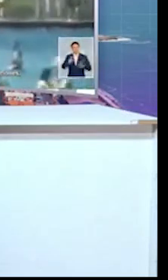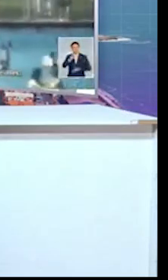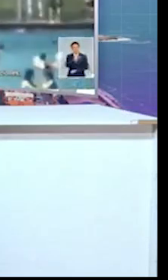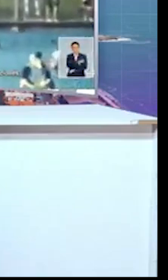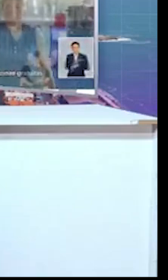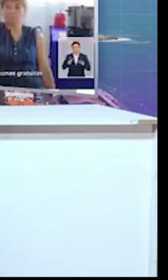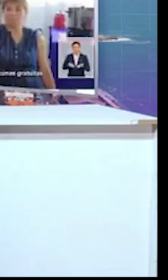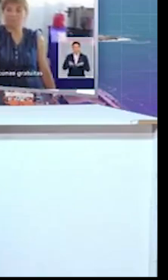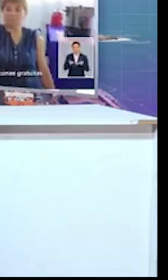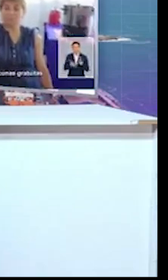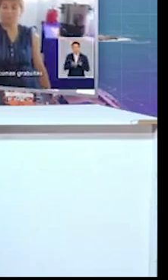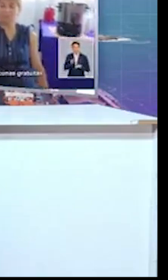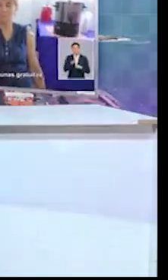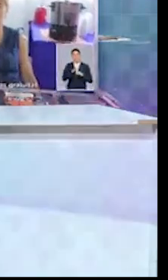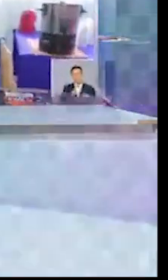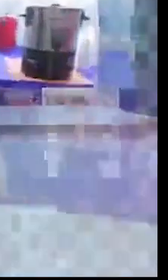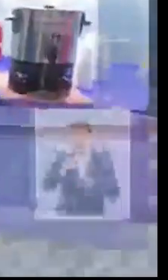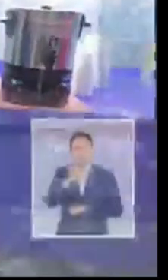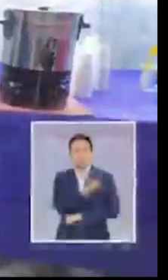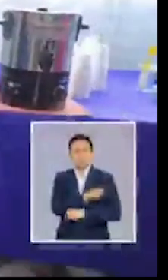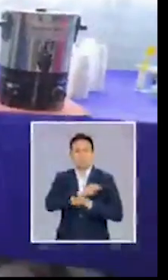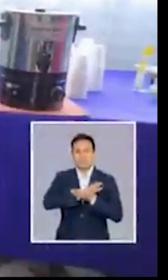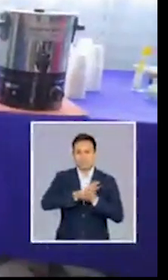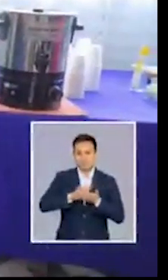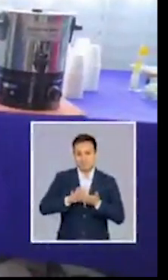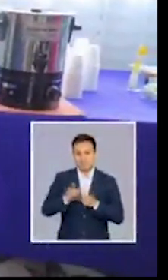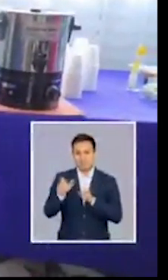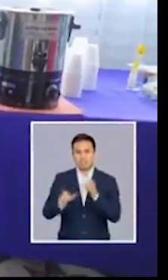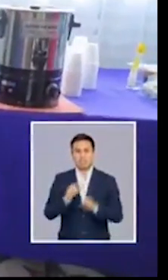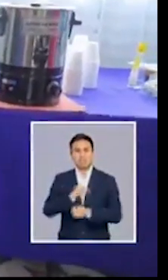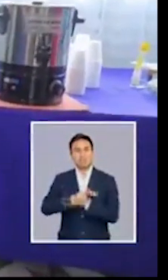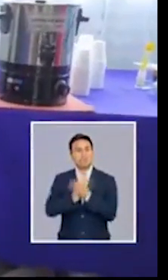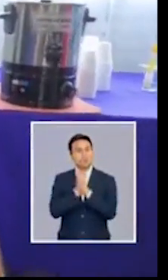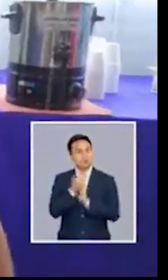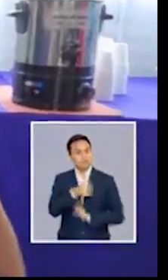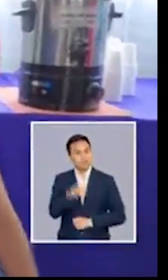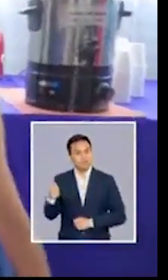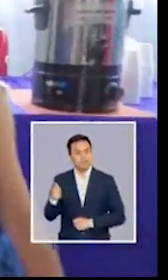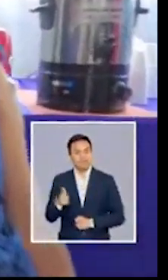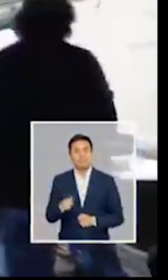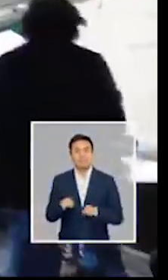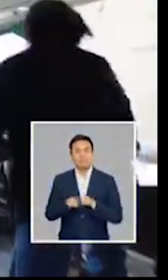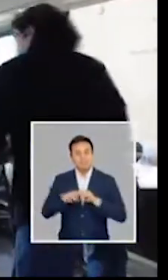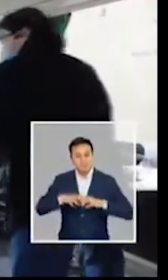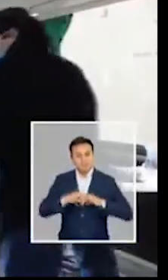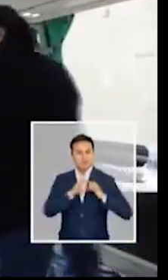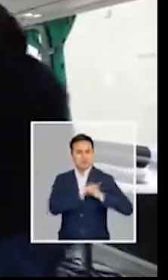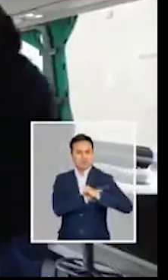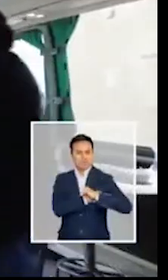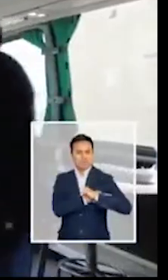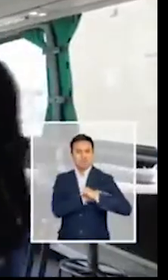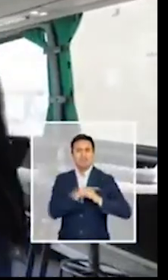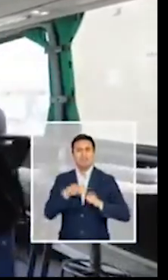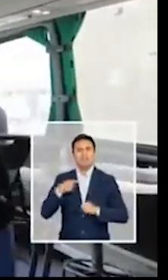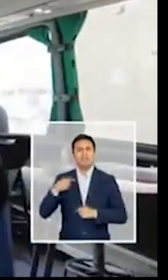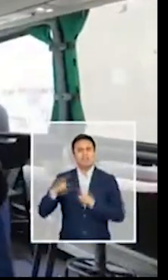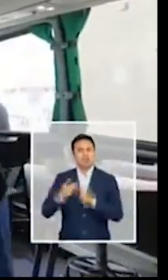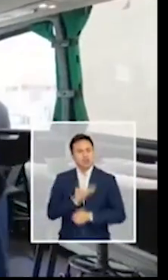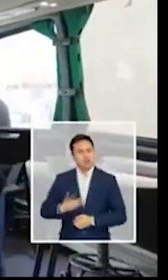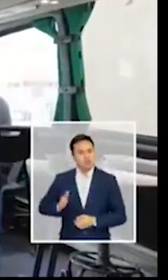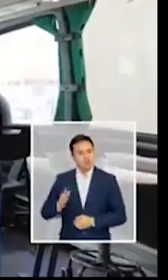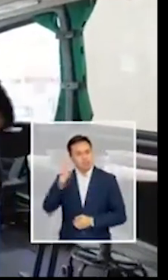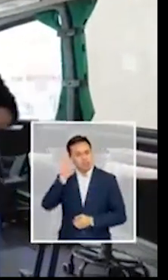renales, hematológicas, cáncer, incluso las mujeres, ¿verdad? Las embarazadas, ¿verdad? O los niños